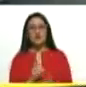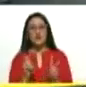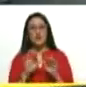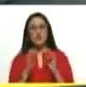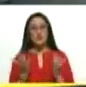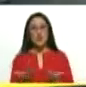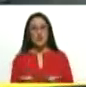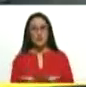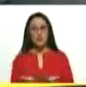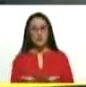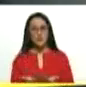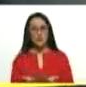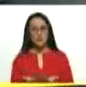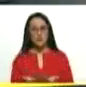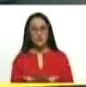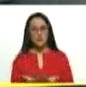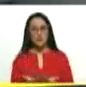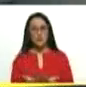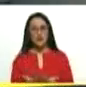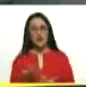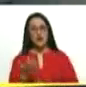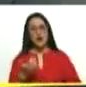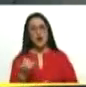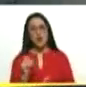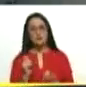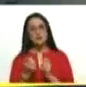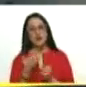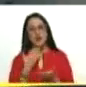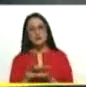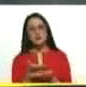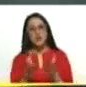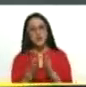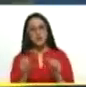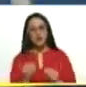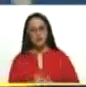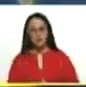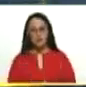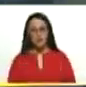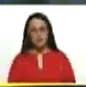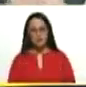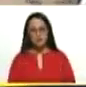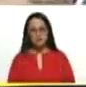mundo multipolar que están haciendo. Muchas gracias a todas y a todos.